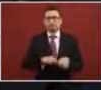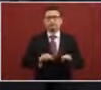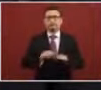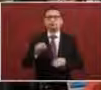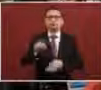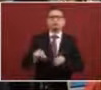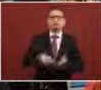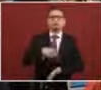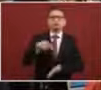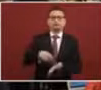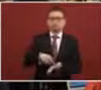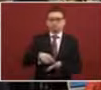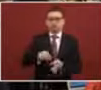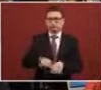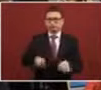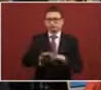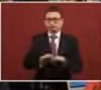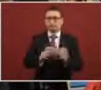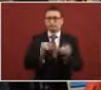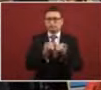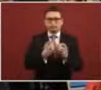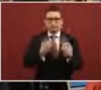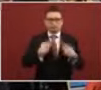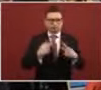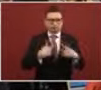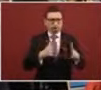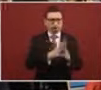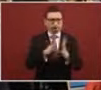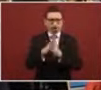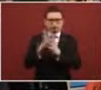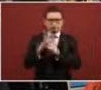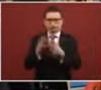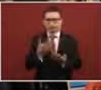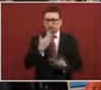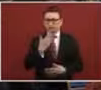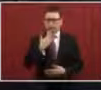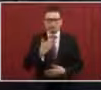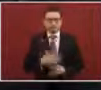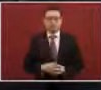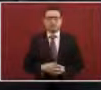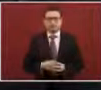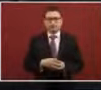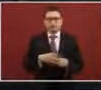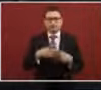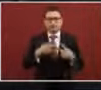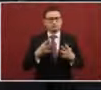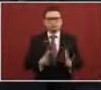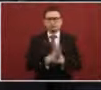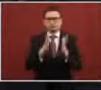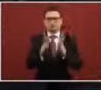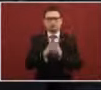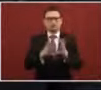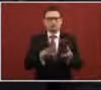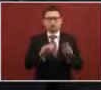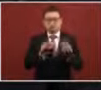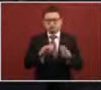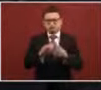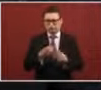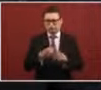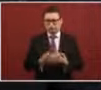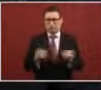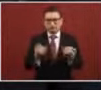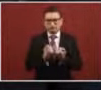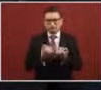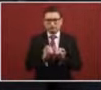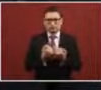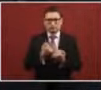se realizó, sino también por la gran participación de la ciudadanía. Tuvimos la máxima participación en la historia del Servicio de Administración y